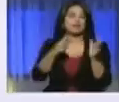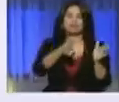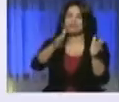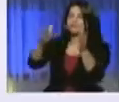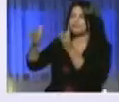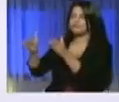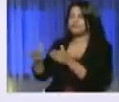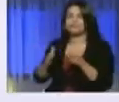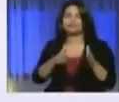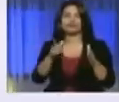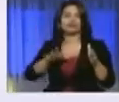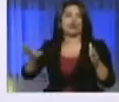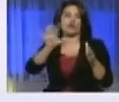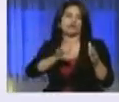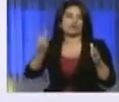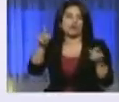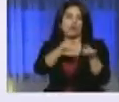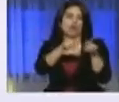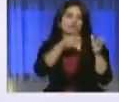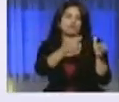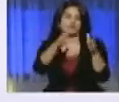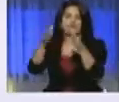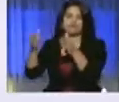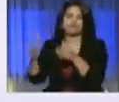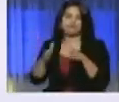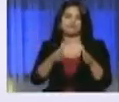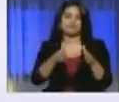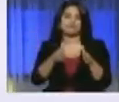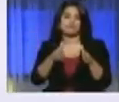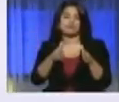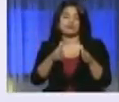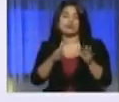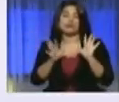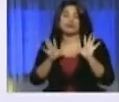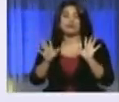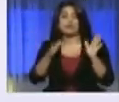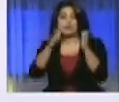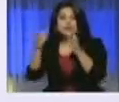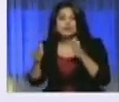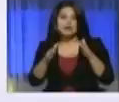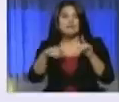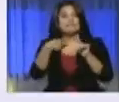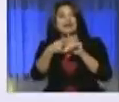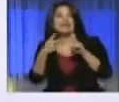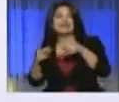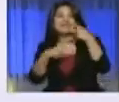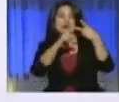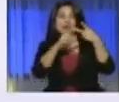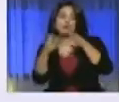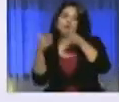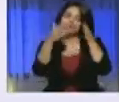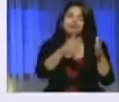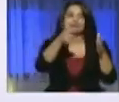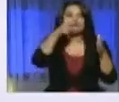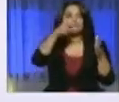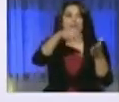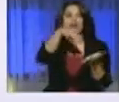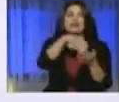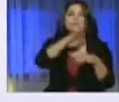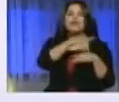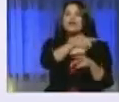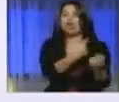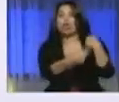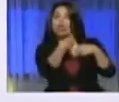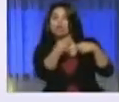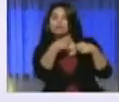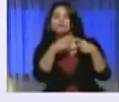incrementado. Tenemos el esfuerzo doble de lo que ellos no hacen. Y tenemos el esfuerzo triple de lo que hacen en